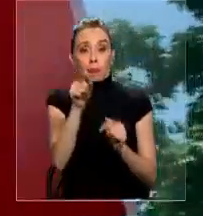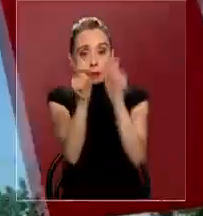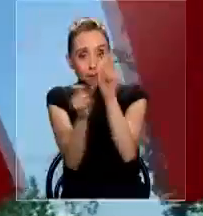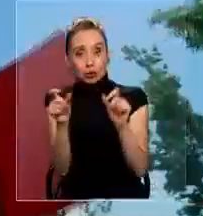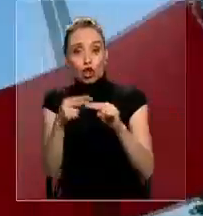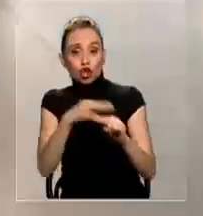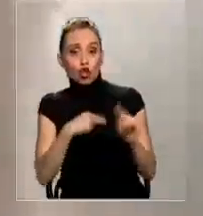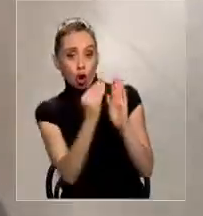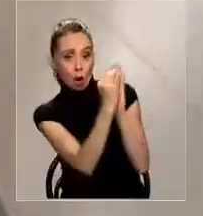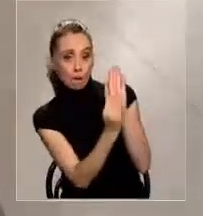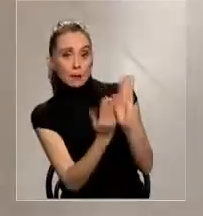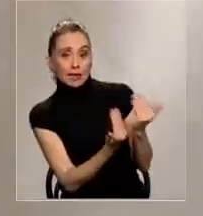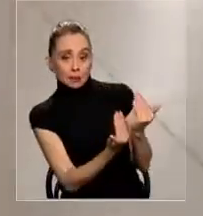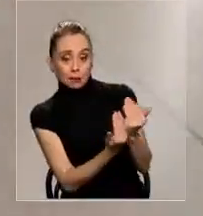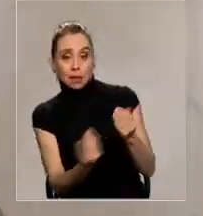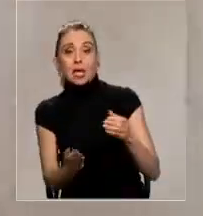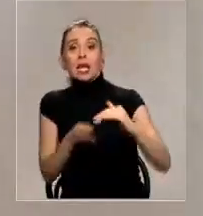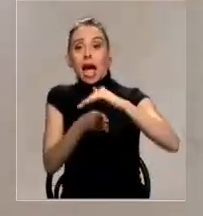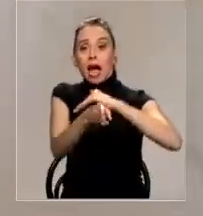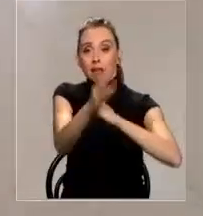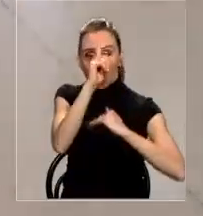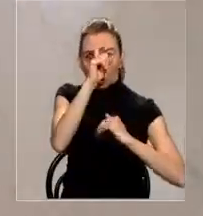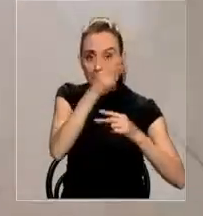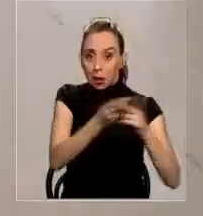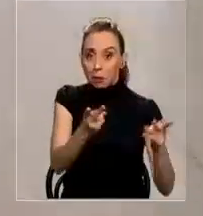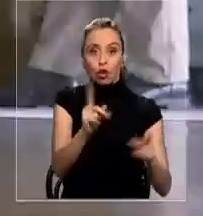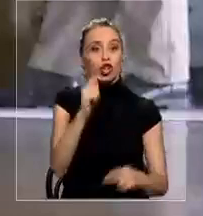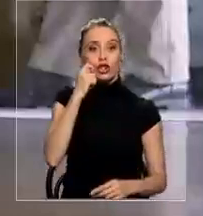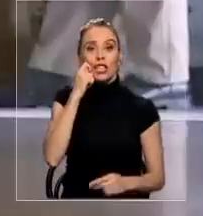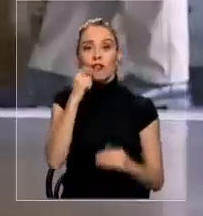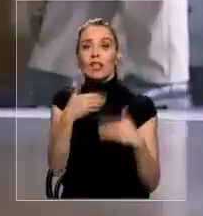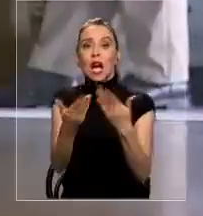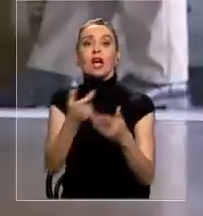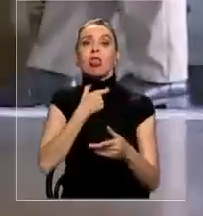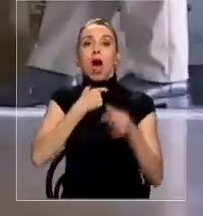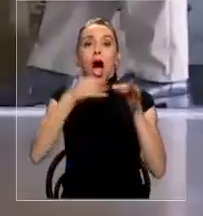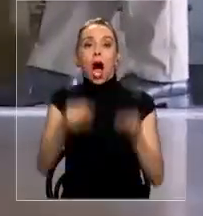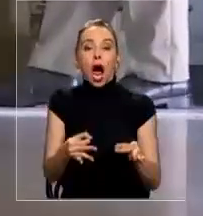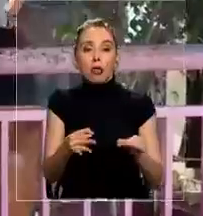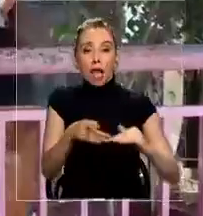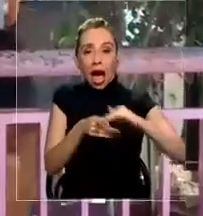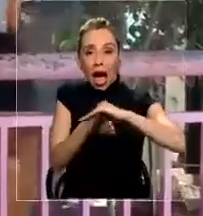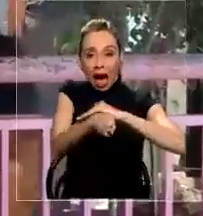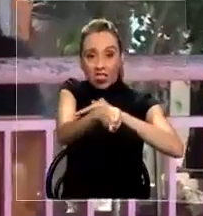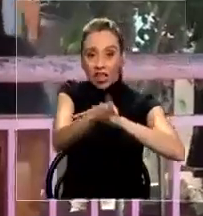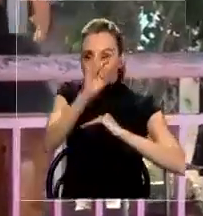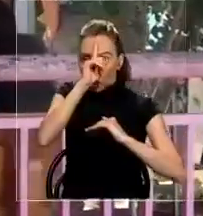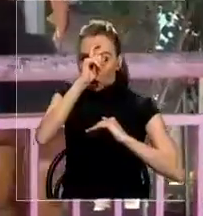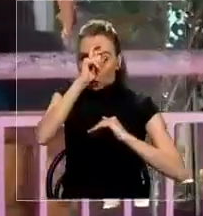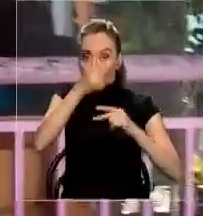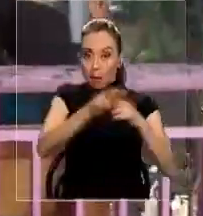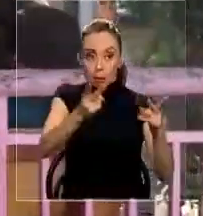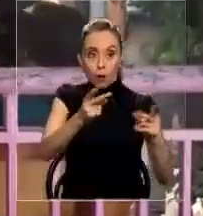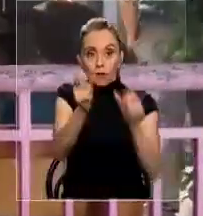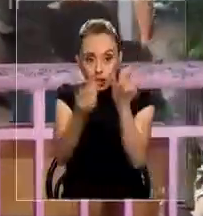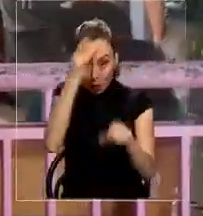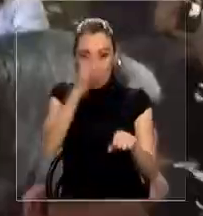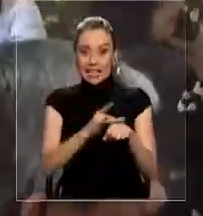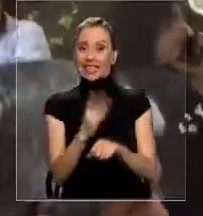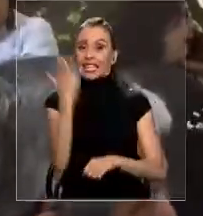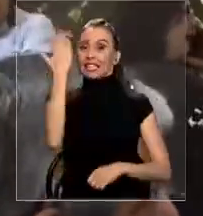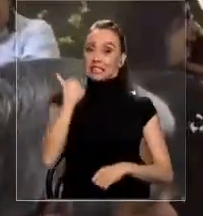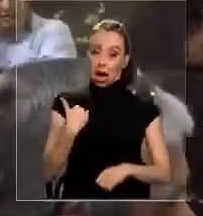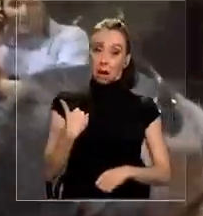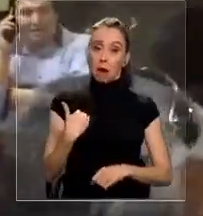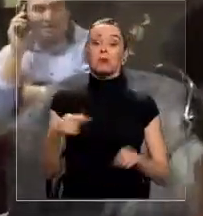de espera y entrar al hospital público tampoco es garantía de nada. Dentro de estos recintos, los pacientes inician otro proceso